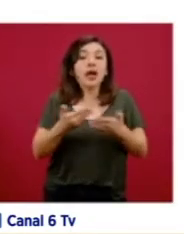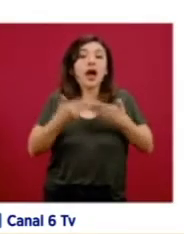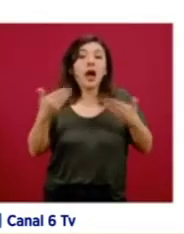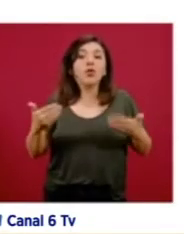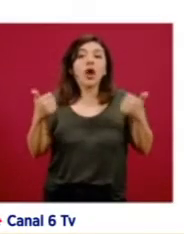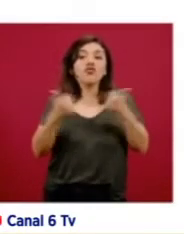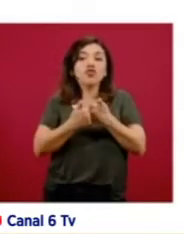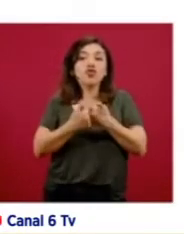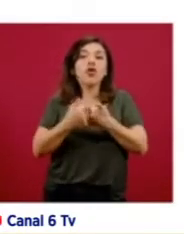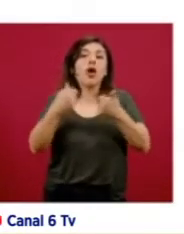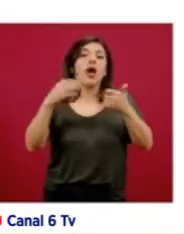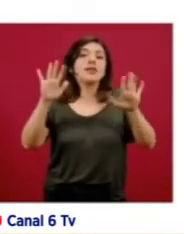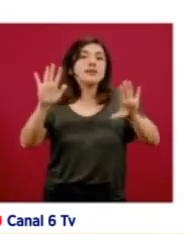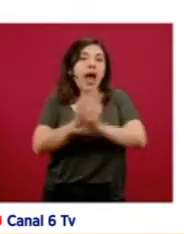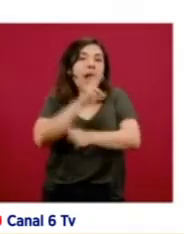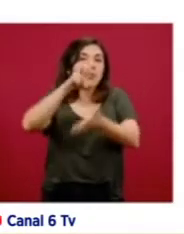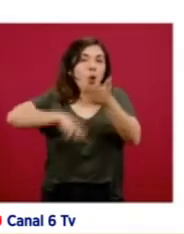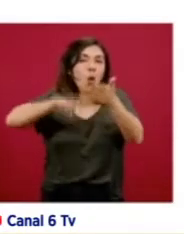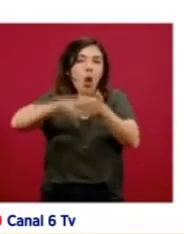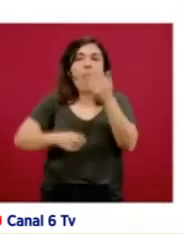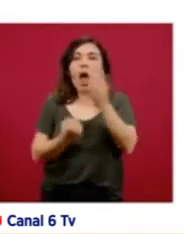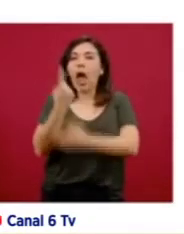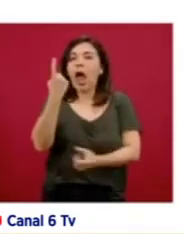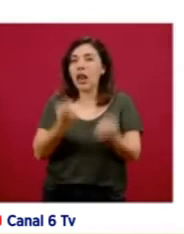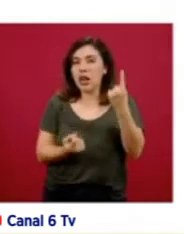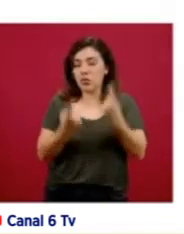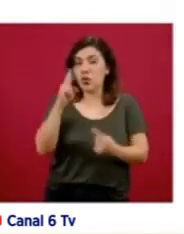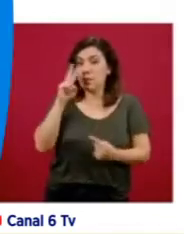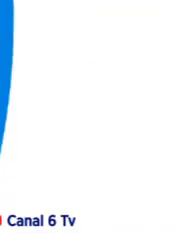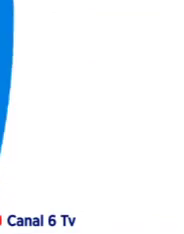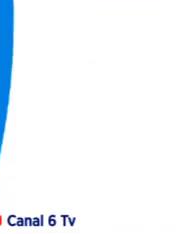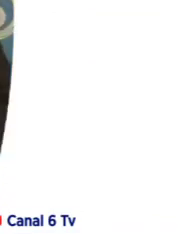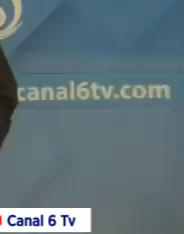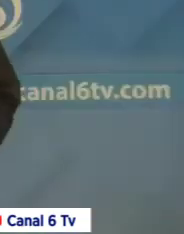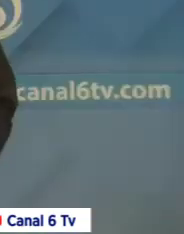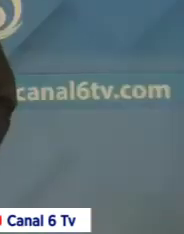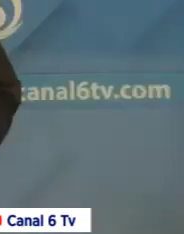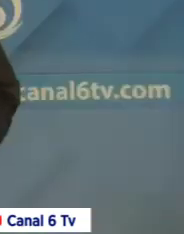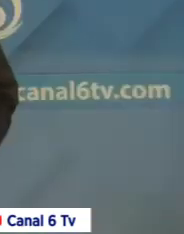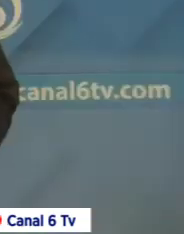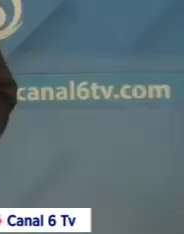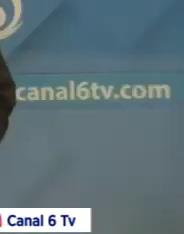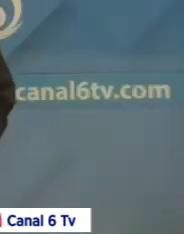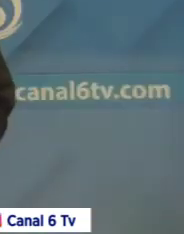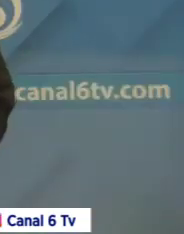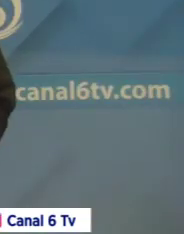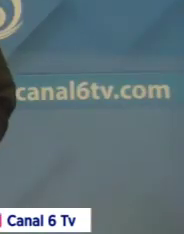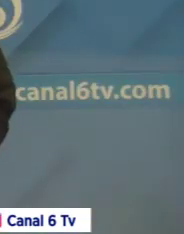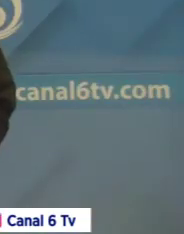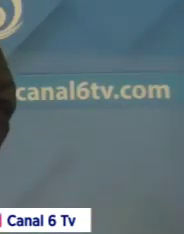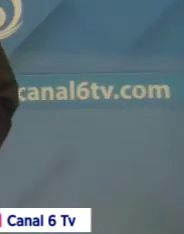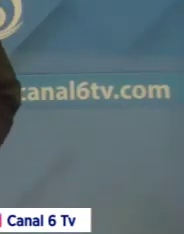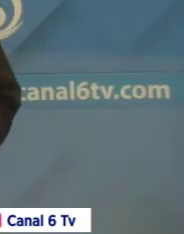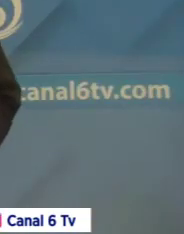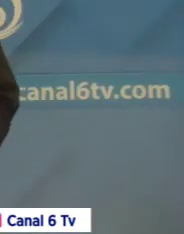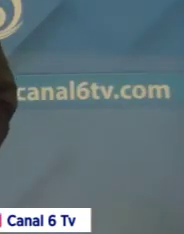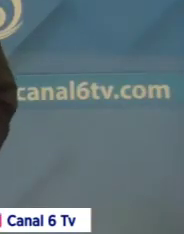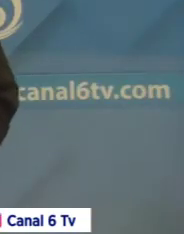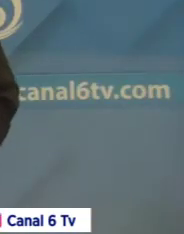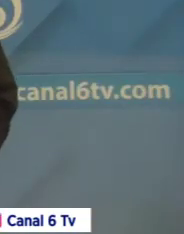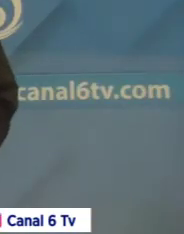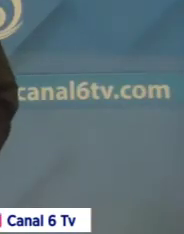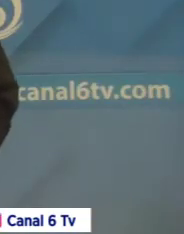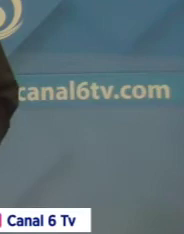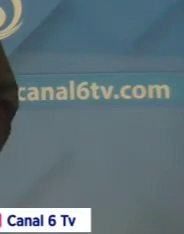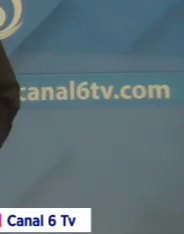con lo registrado en 2019. El tiempo apremia y es mucho mejor adoptar las medidas más eficaces posibles para evitar